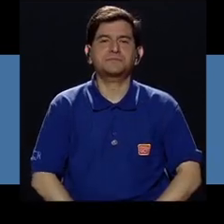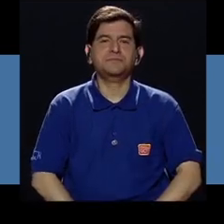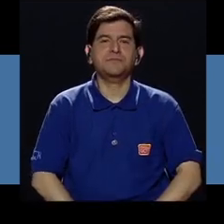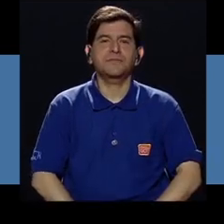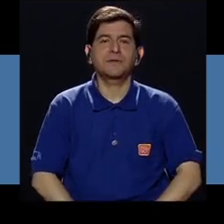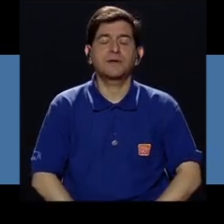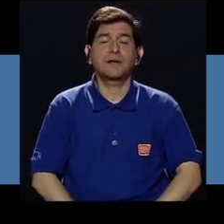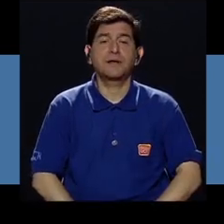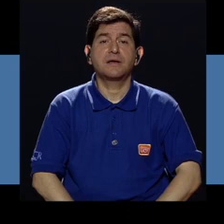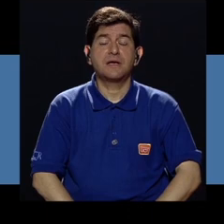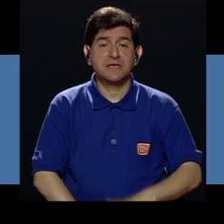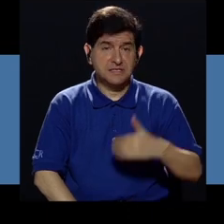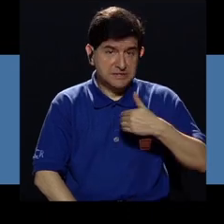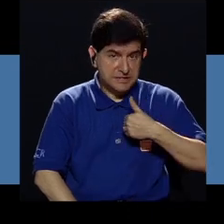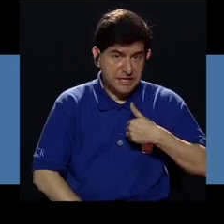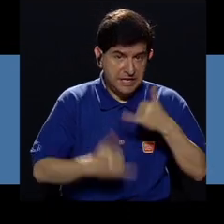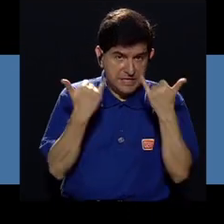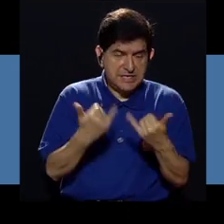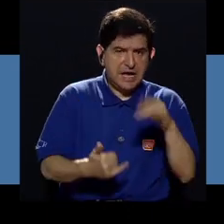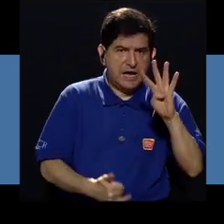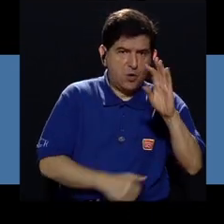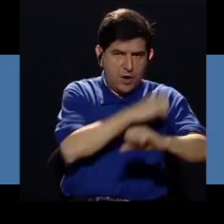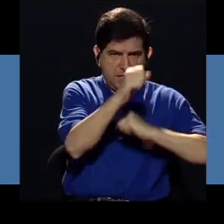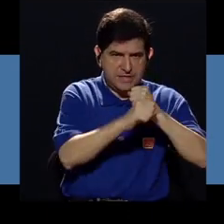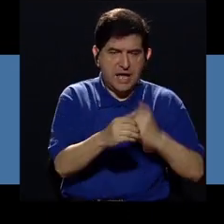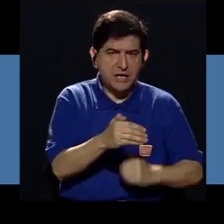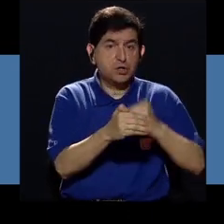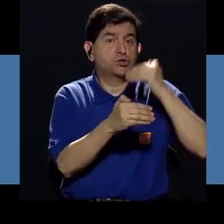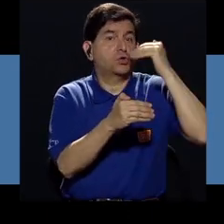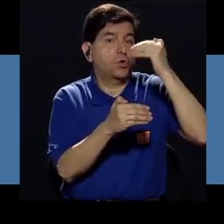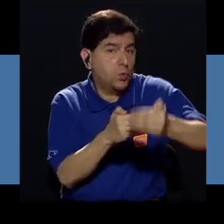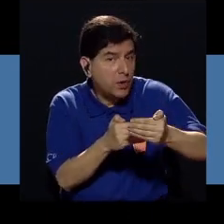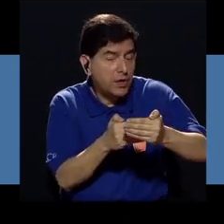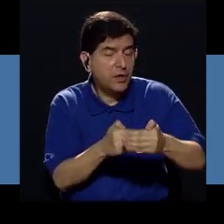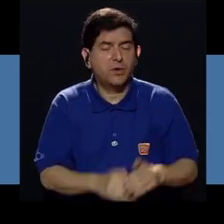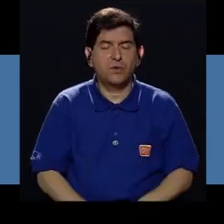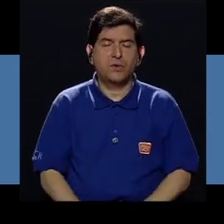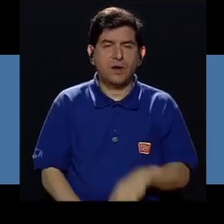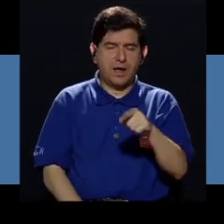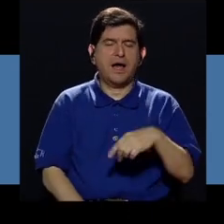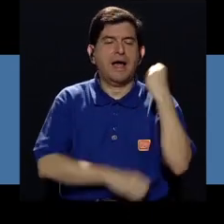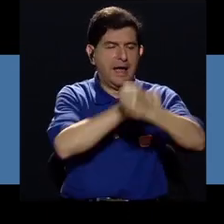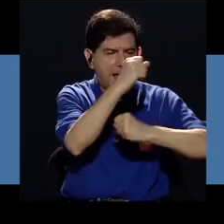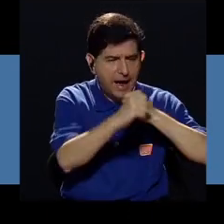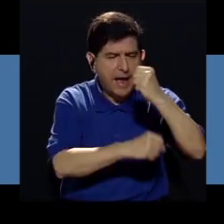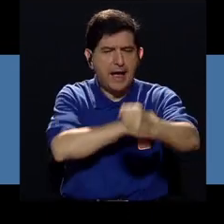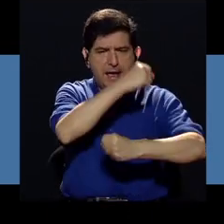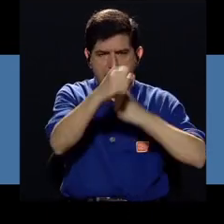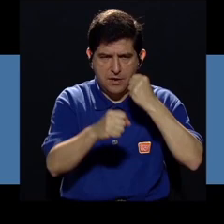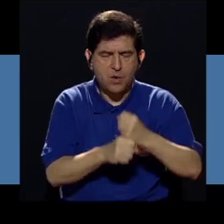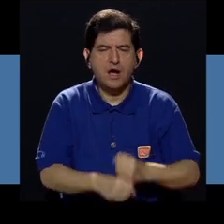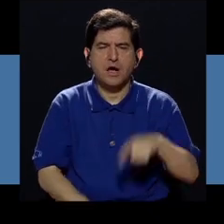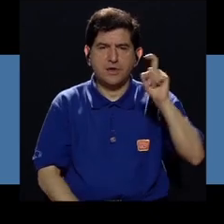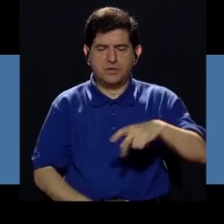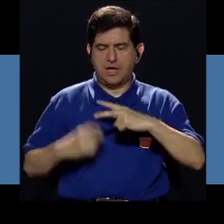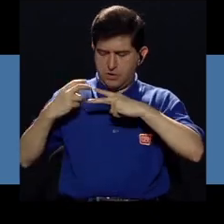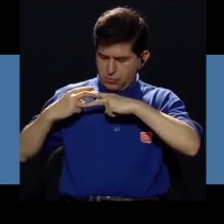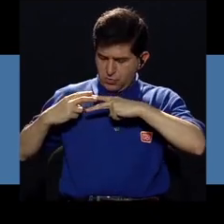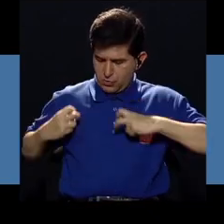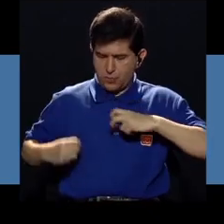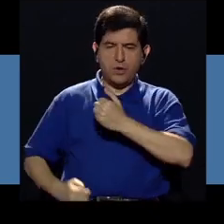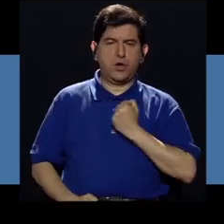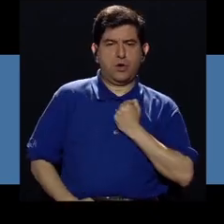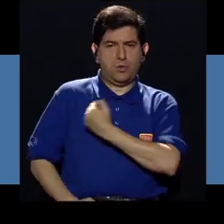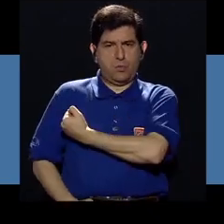y las que tienen 40 años después de los 40 años hacerse anualmente la mamografía